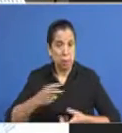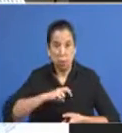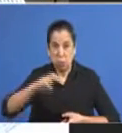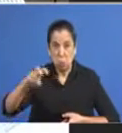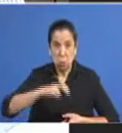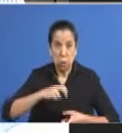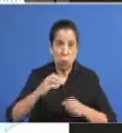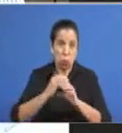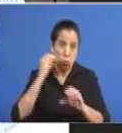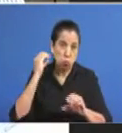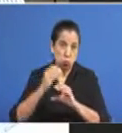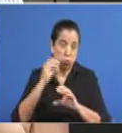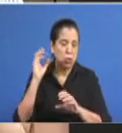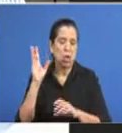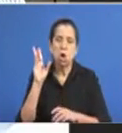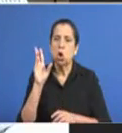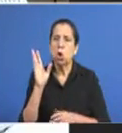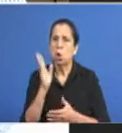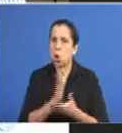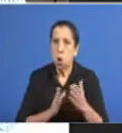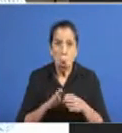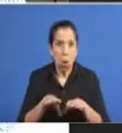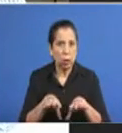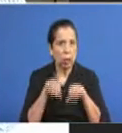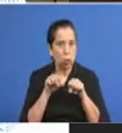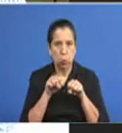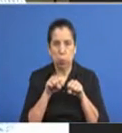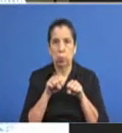suspendió el horario, que